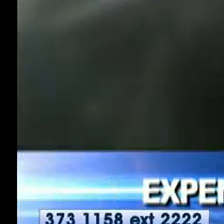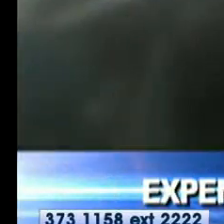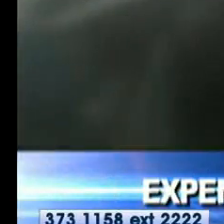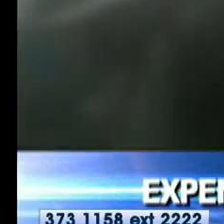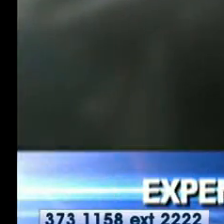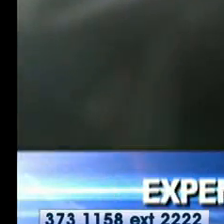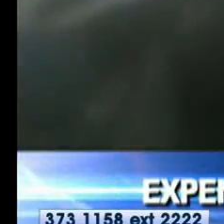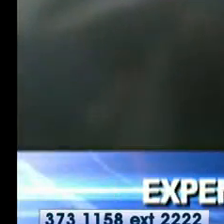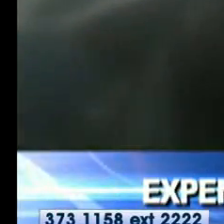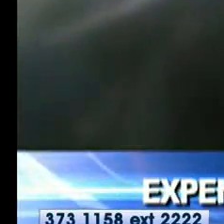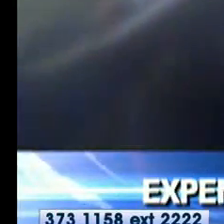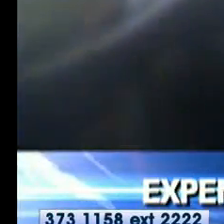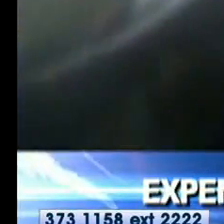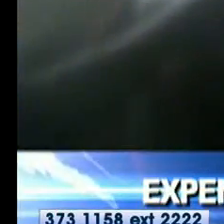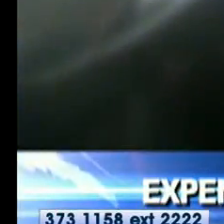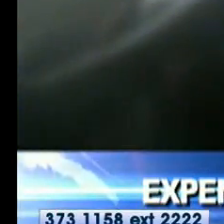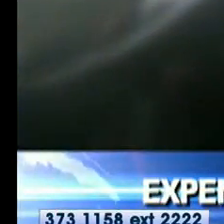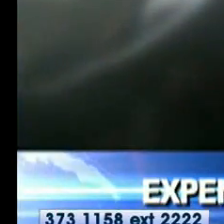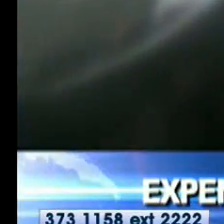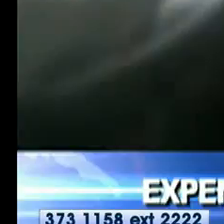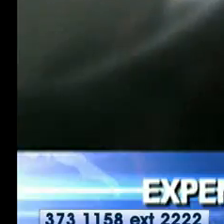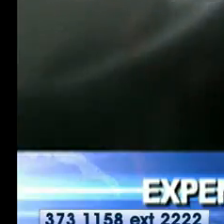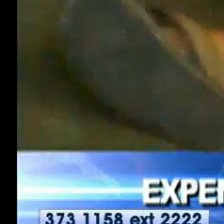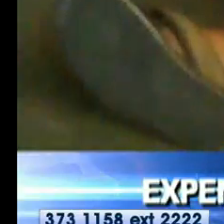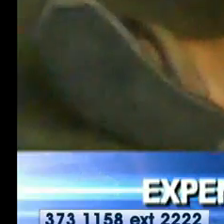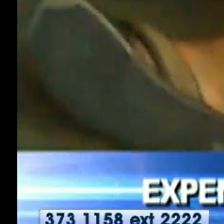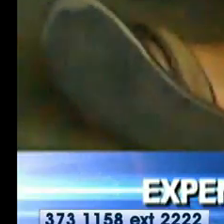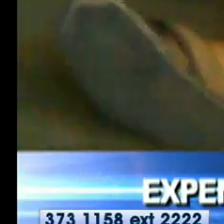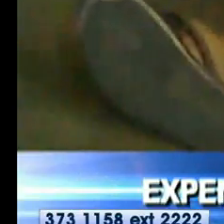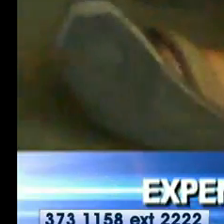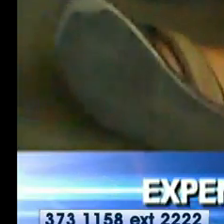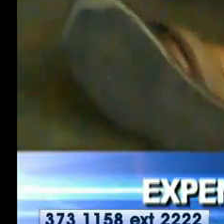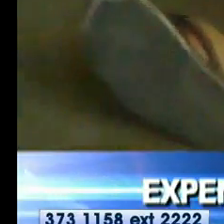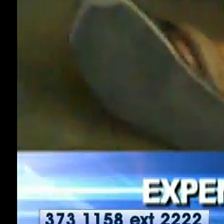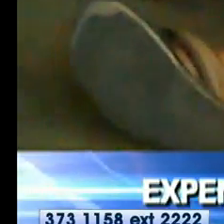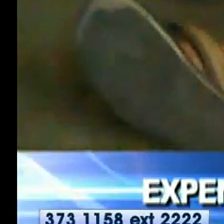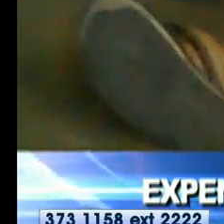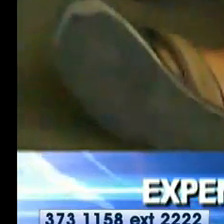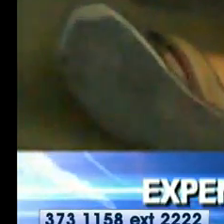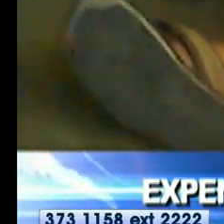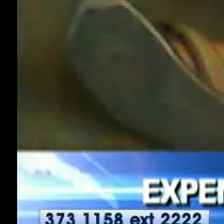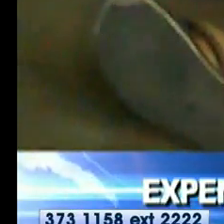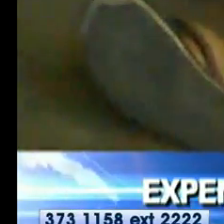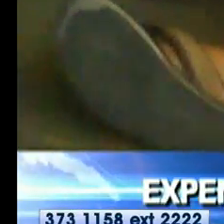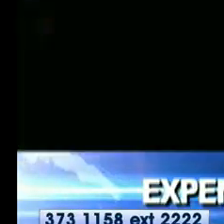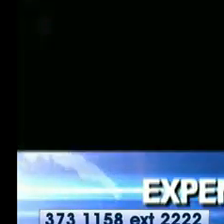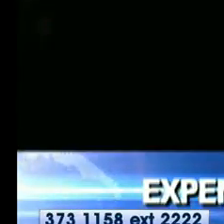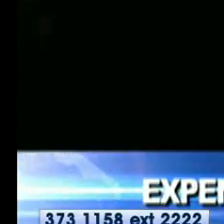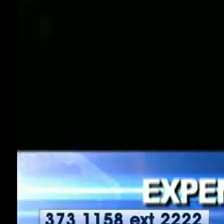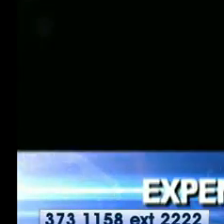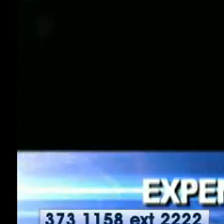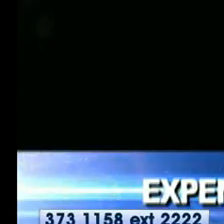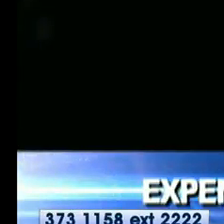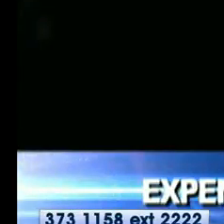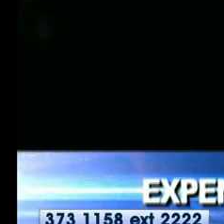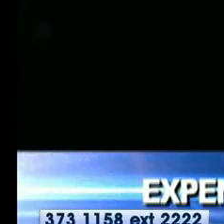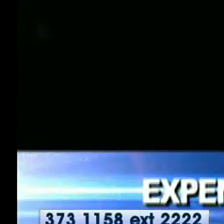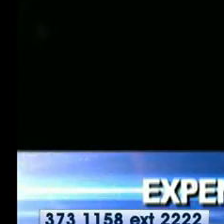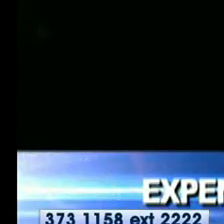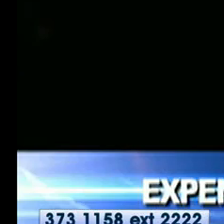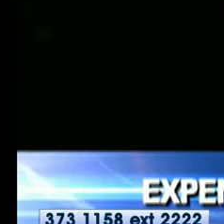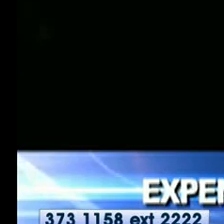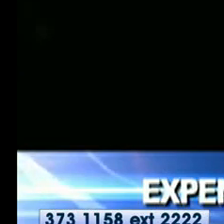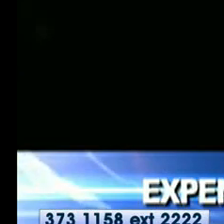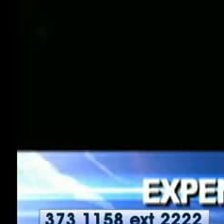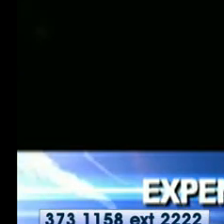Nueva modalidad para el expendio de alcaloides. Los microtraficantes prestan sus propias casas para que sus clientes